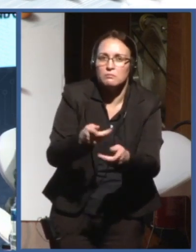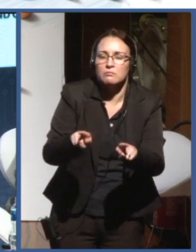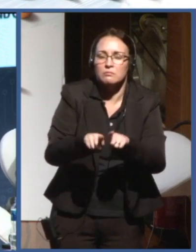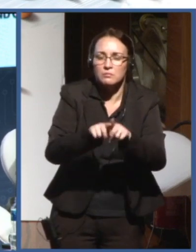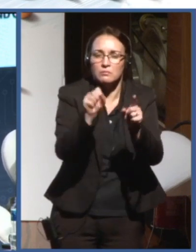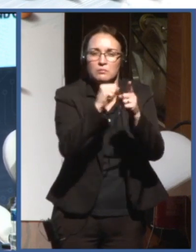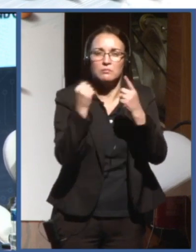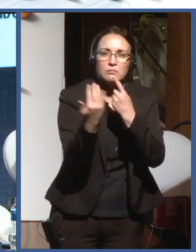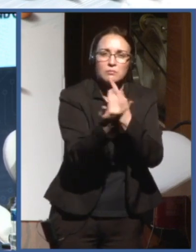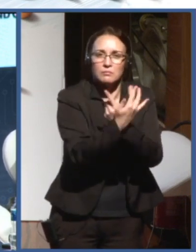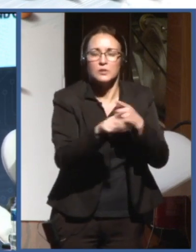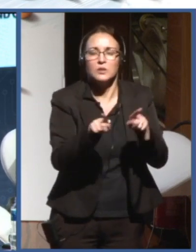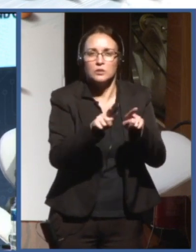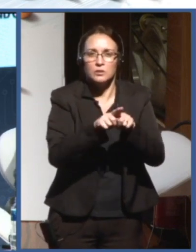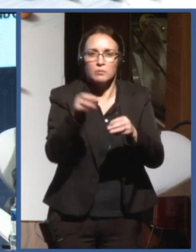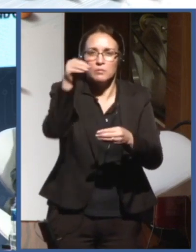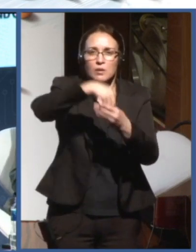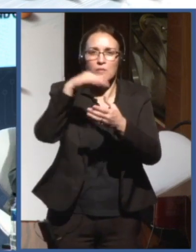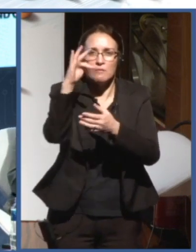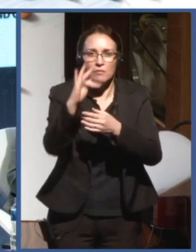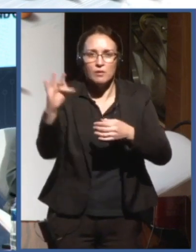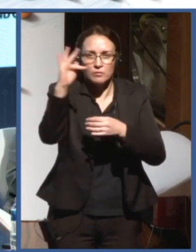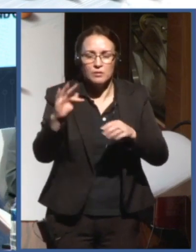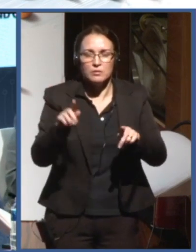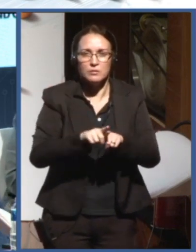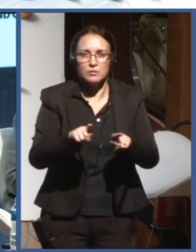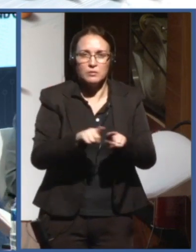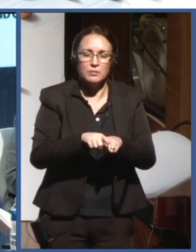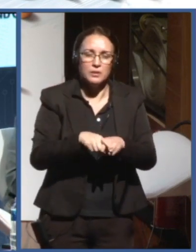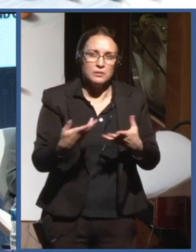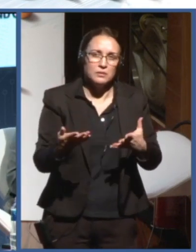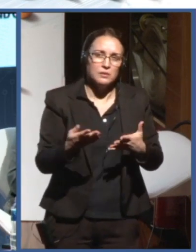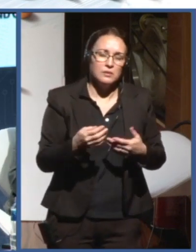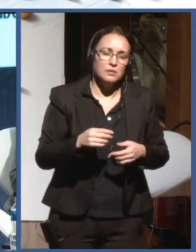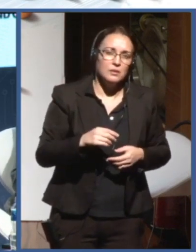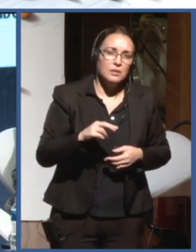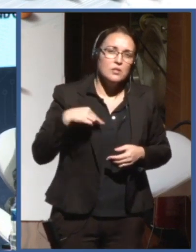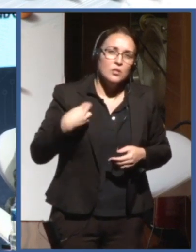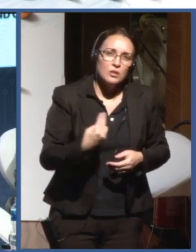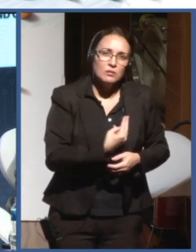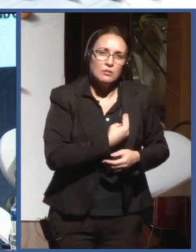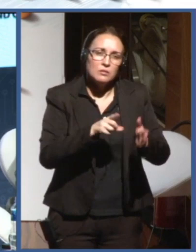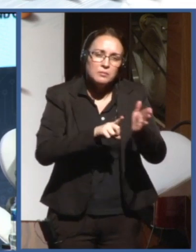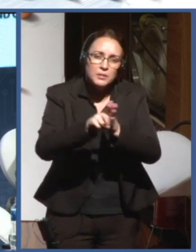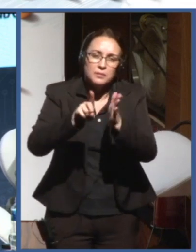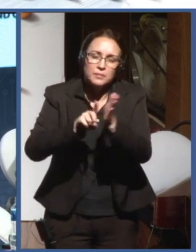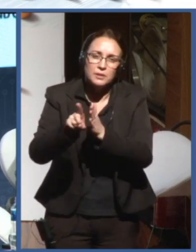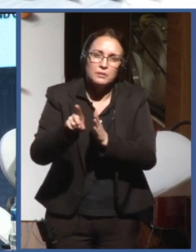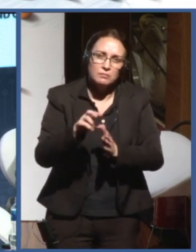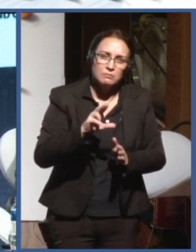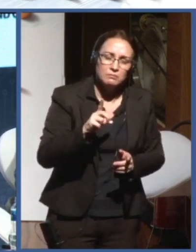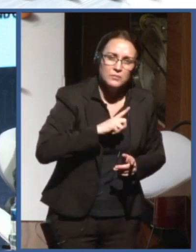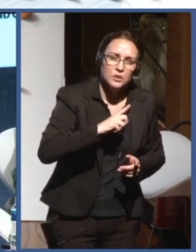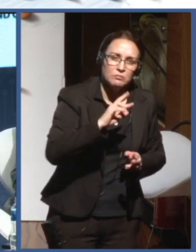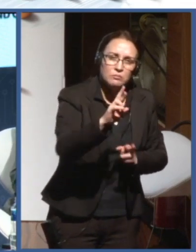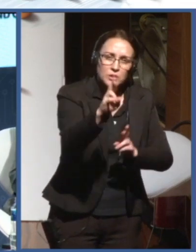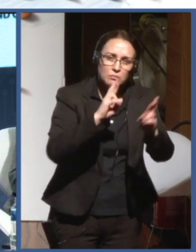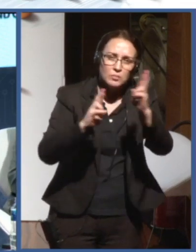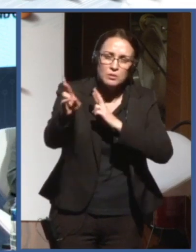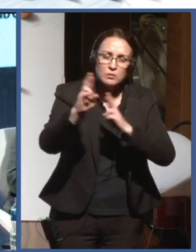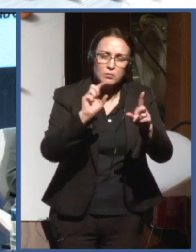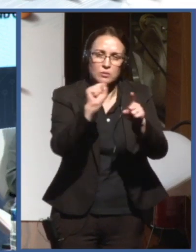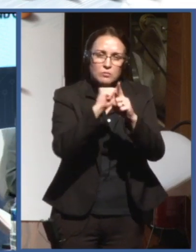análisis, recibimos información de la sociedad civil, incluido organizaciones académicas y organizaciones